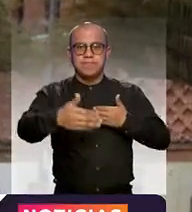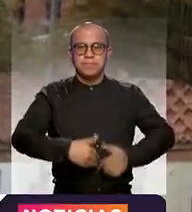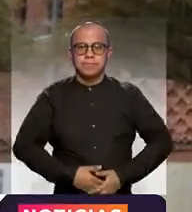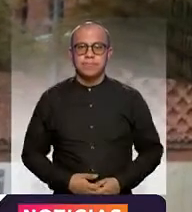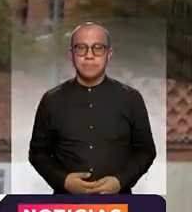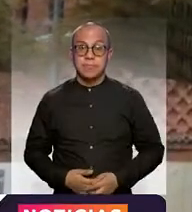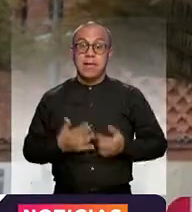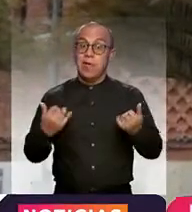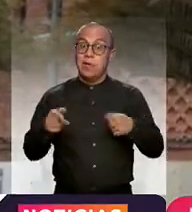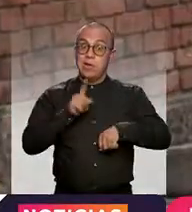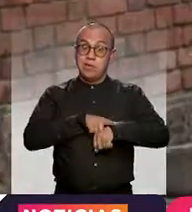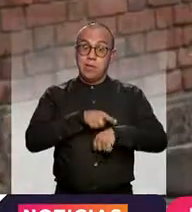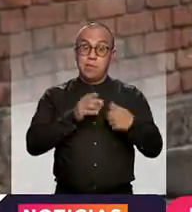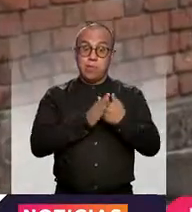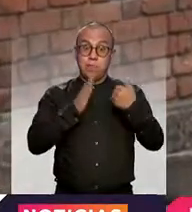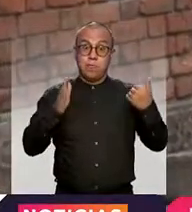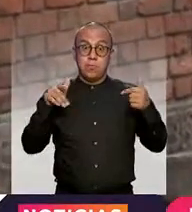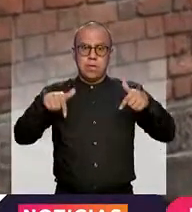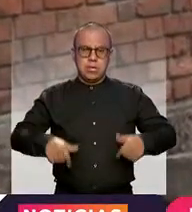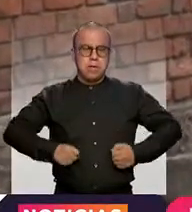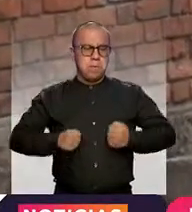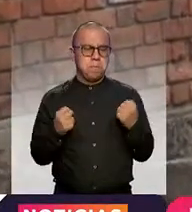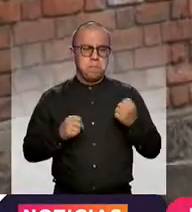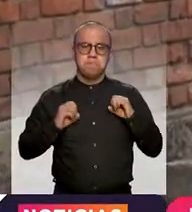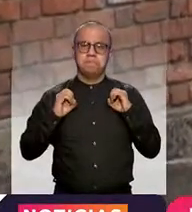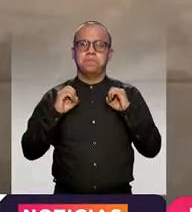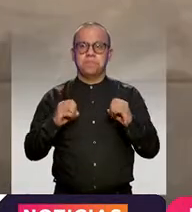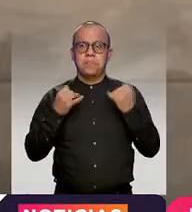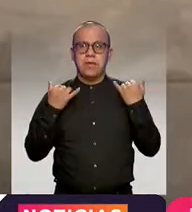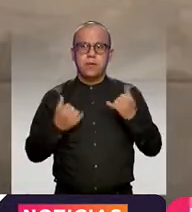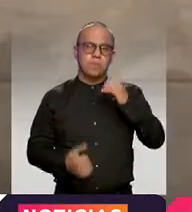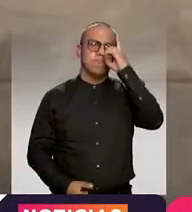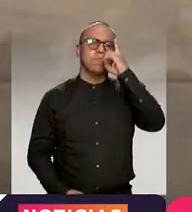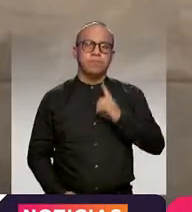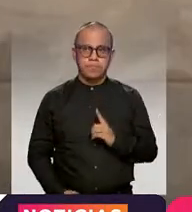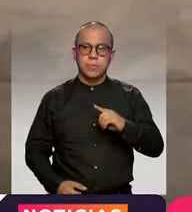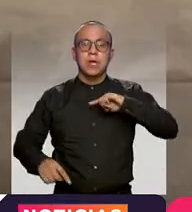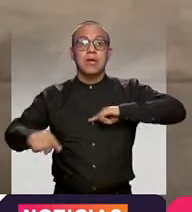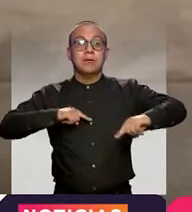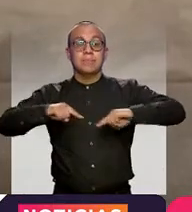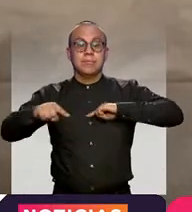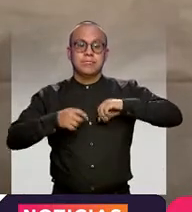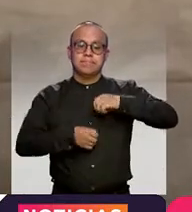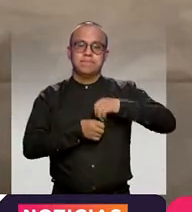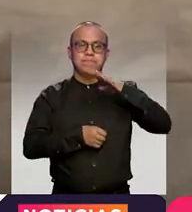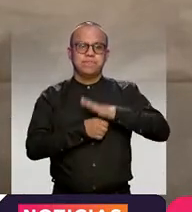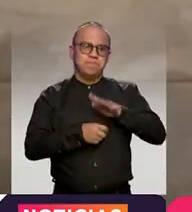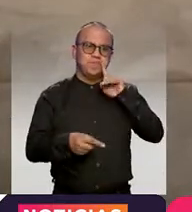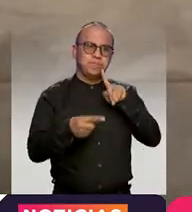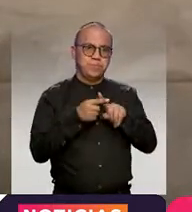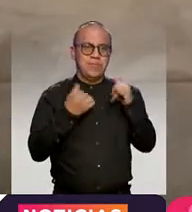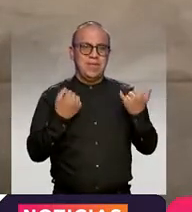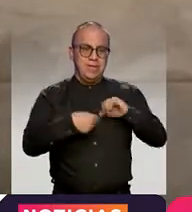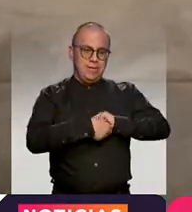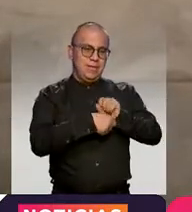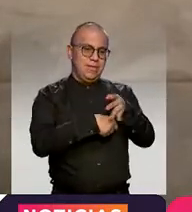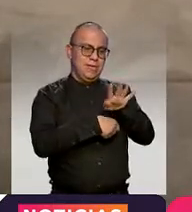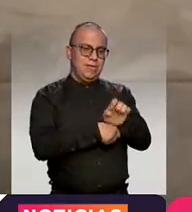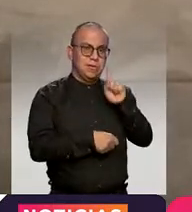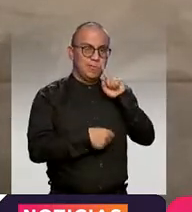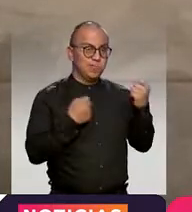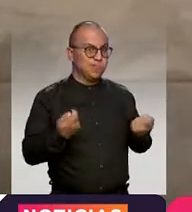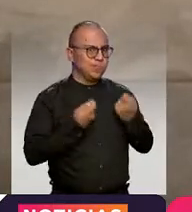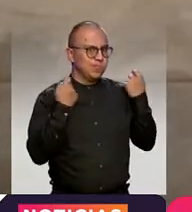No habrá temporada taurina en la capital de la República. Por una decisión de la administración distrital motivada por la pandemia del